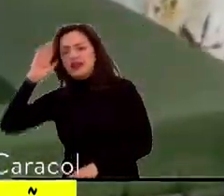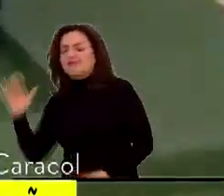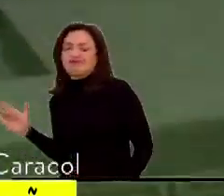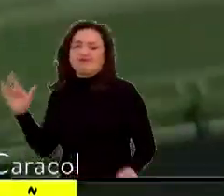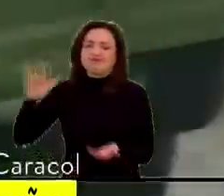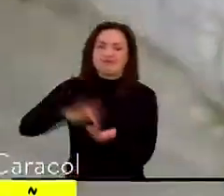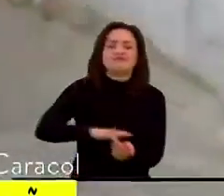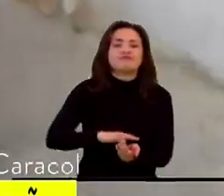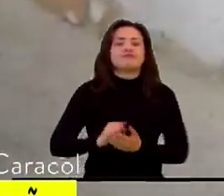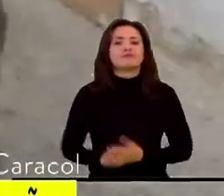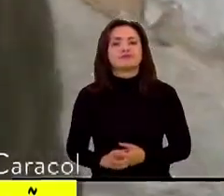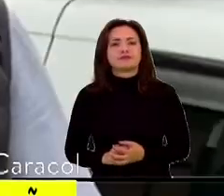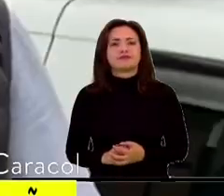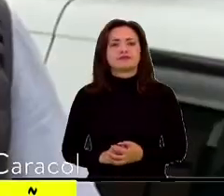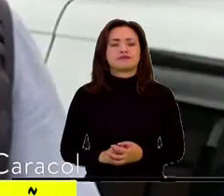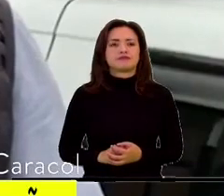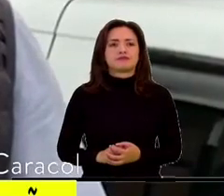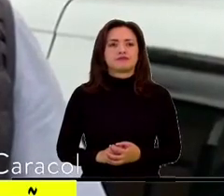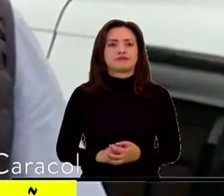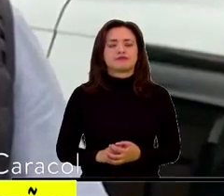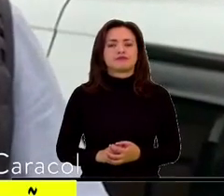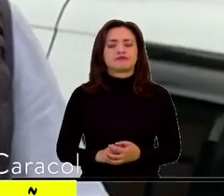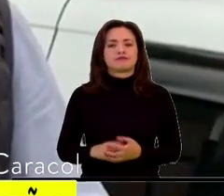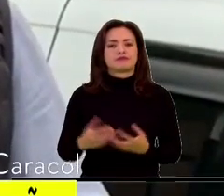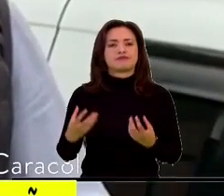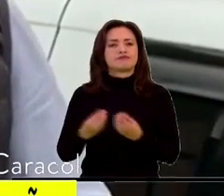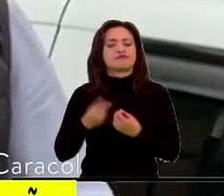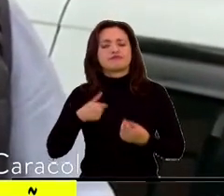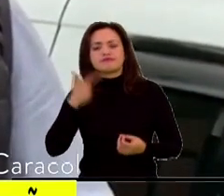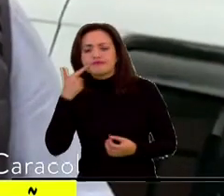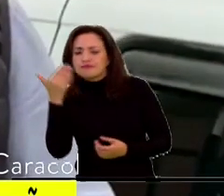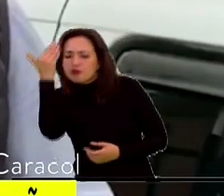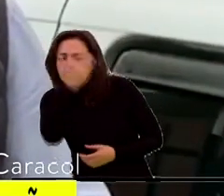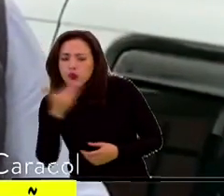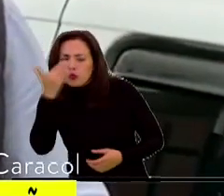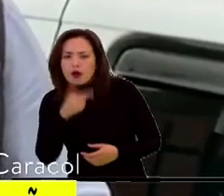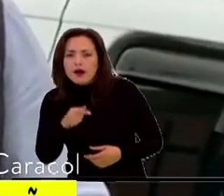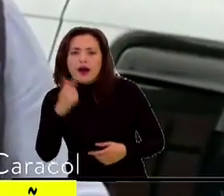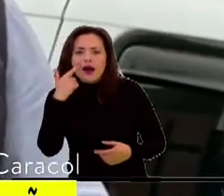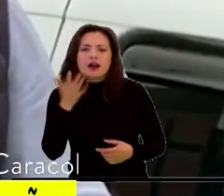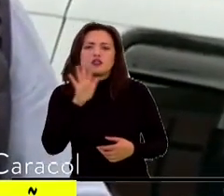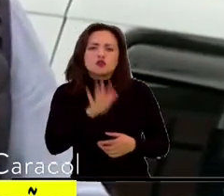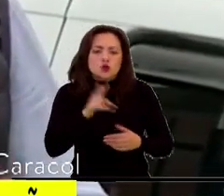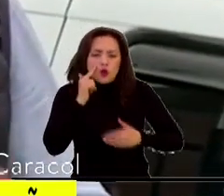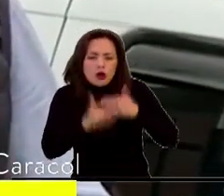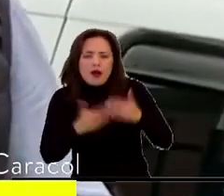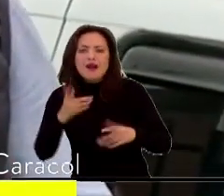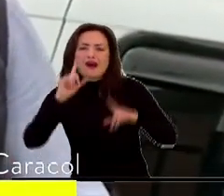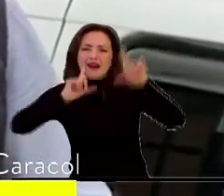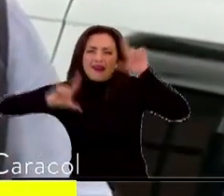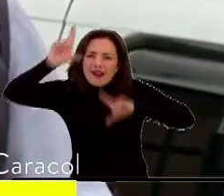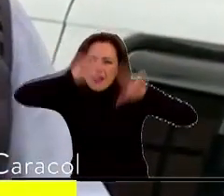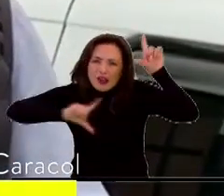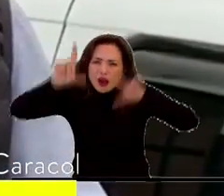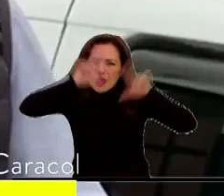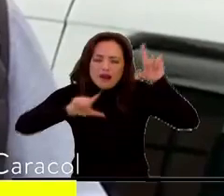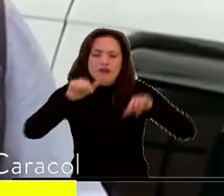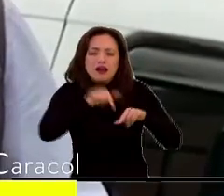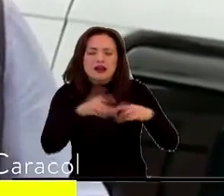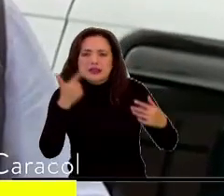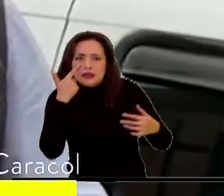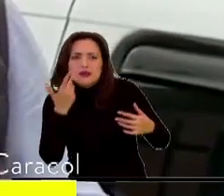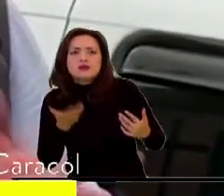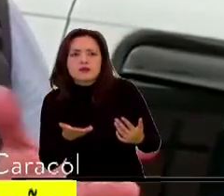intervinieron. Vamos a llevar al animal a hacer unas pruebas en una clínica operadora, unas radiografías, unos exámenes